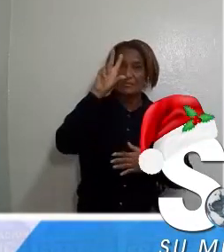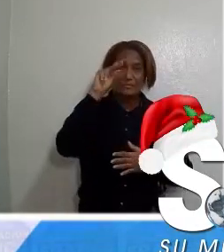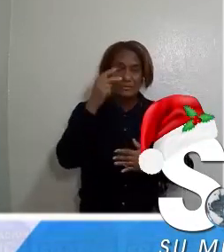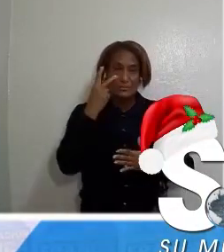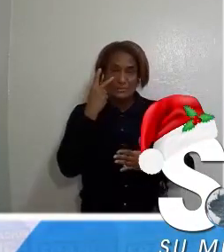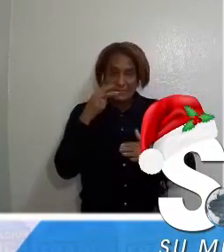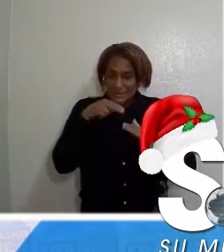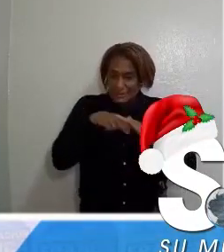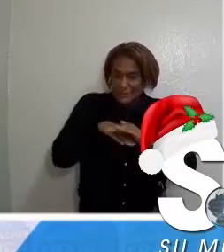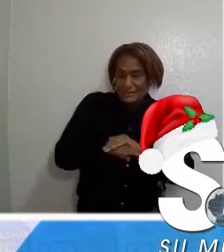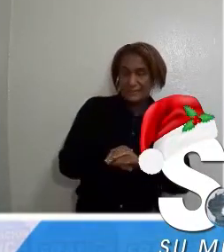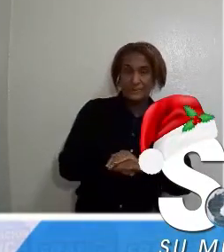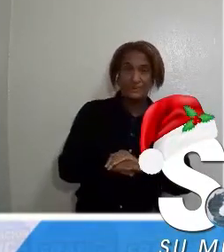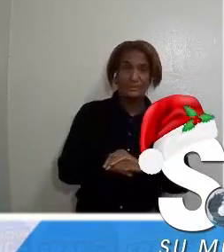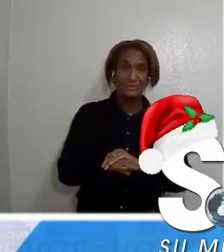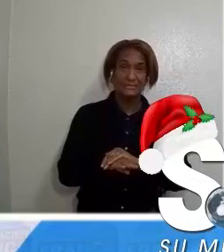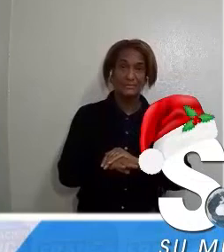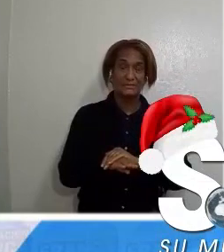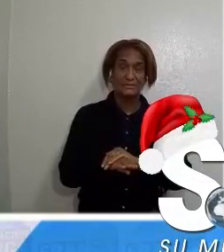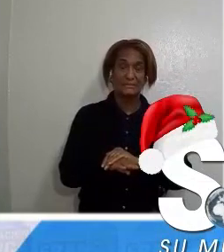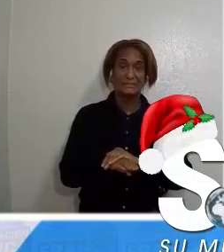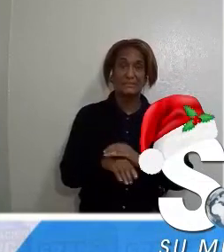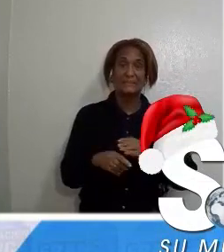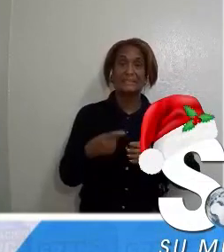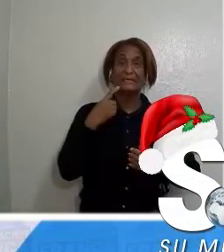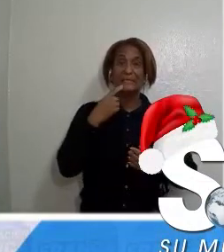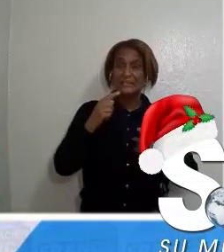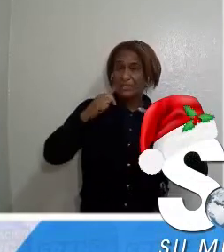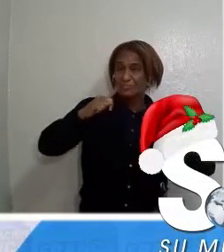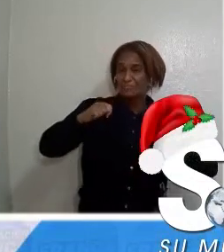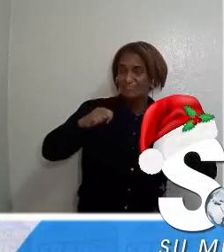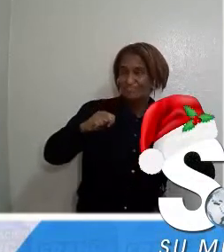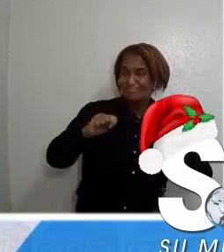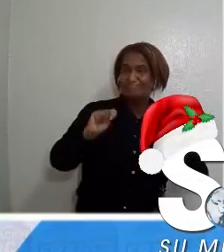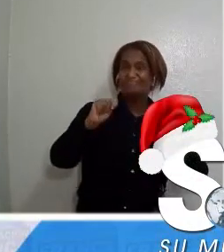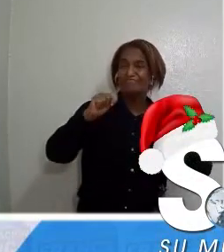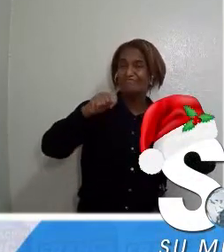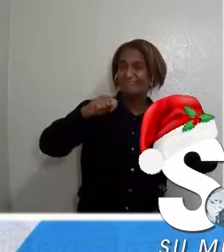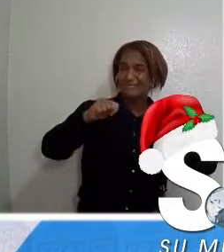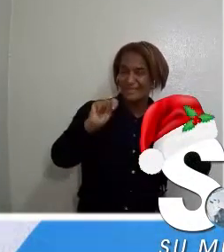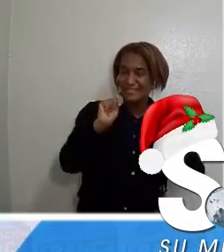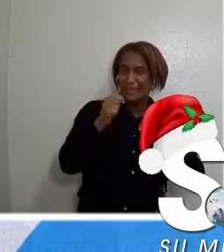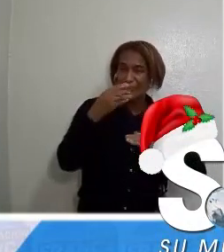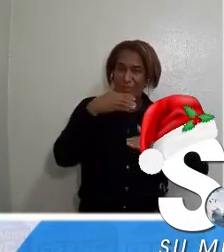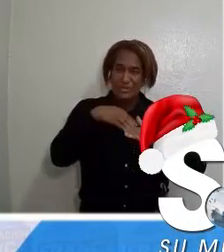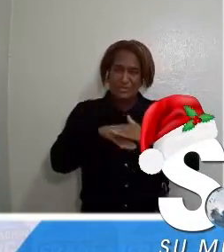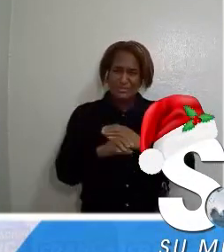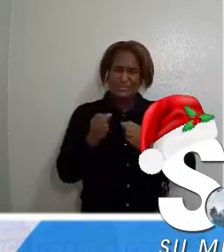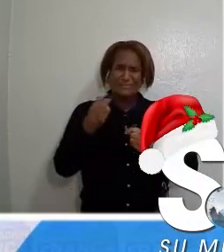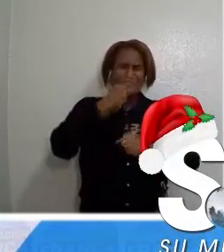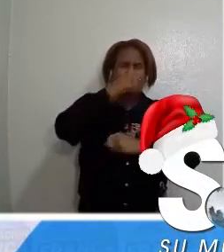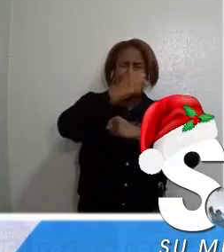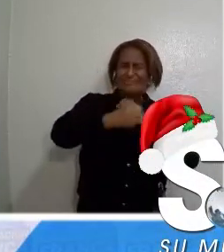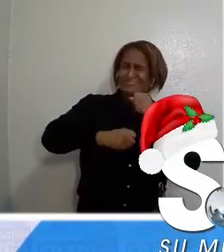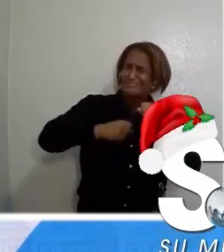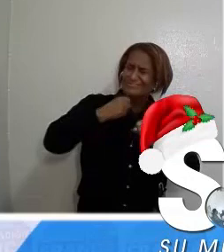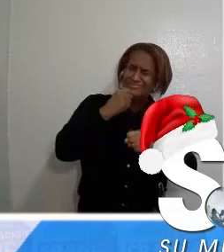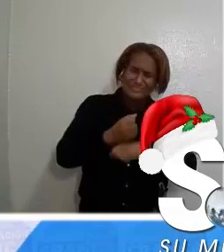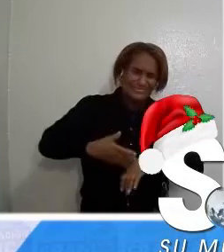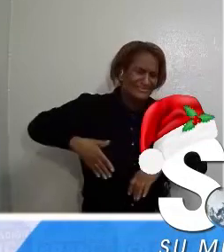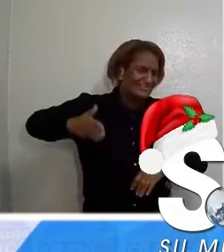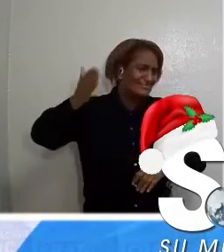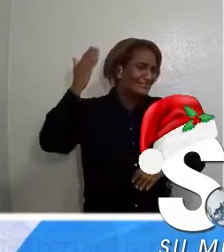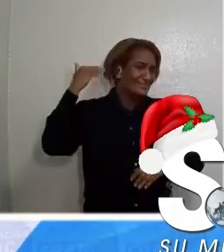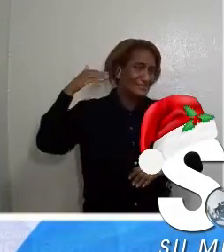que no es la primera vez que se hac este tipos de encuentro sino que todos los años aunque